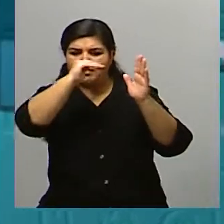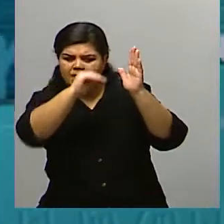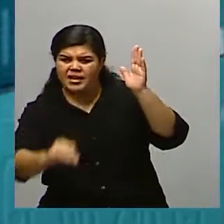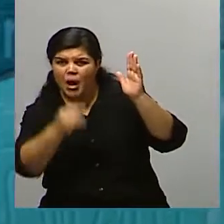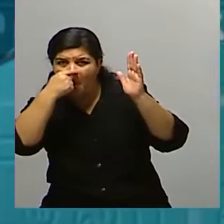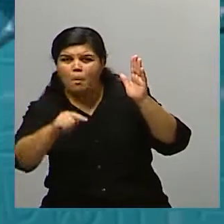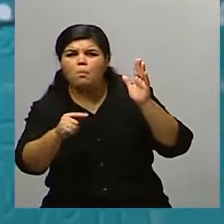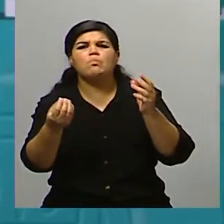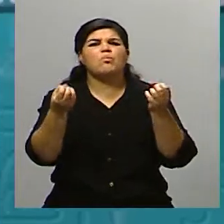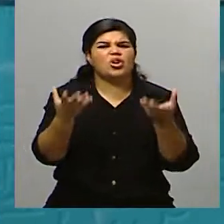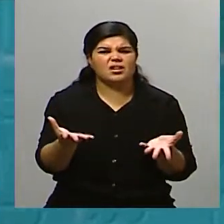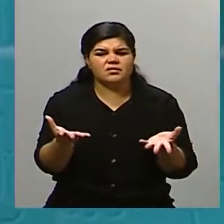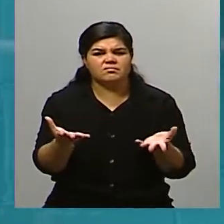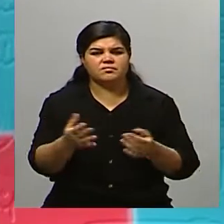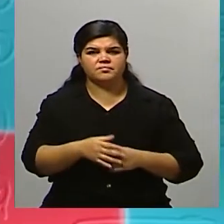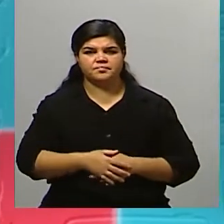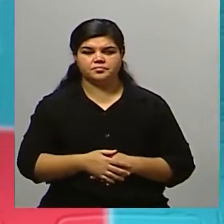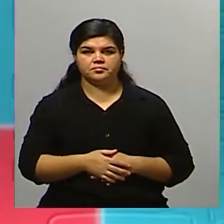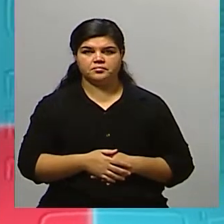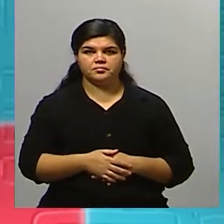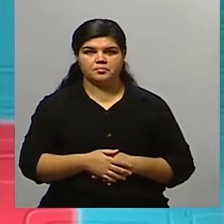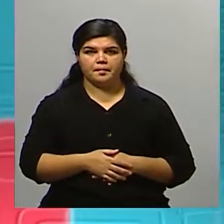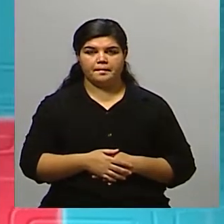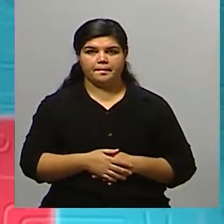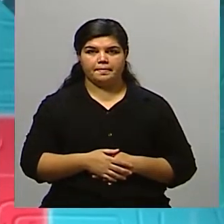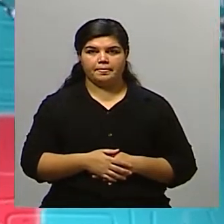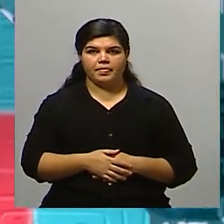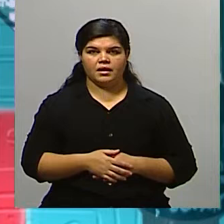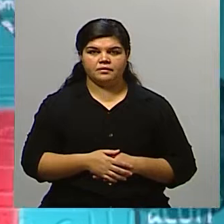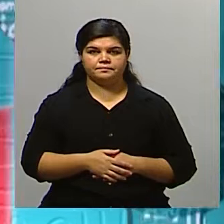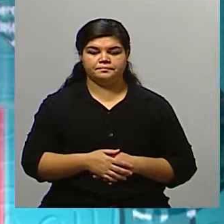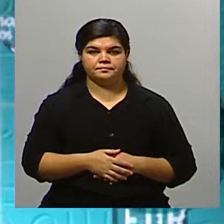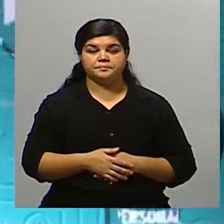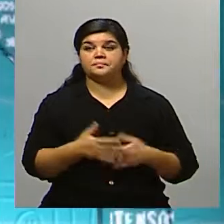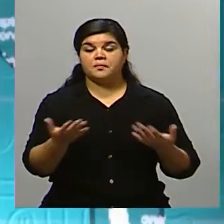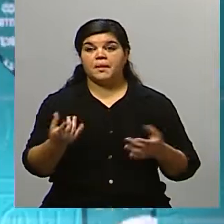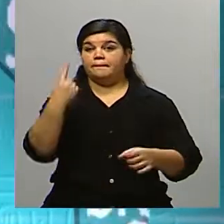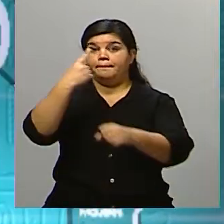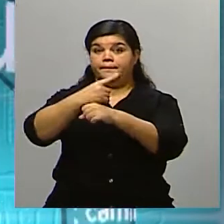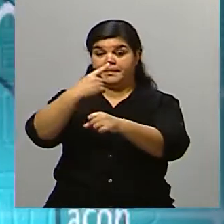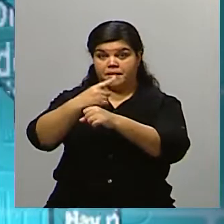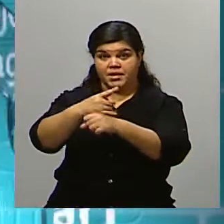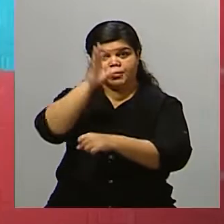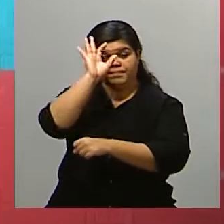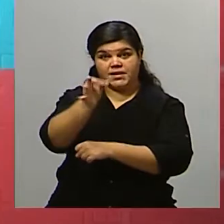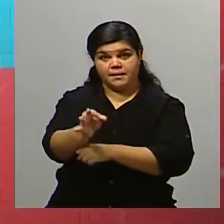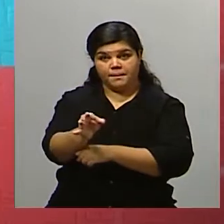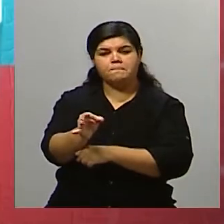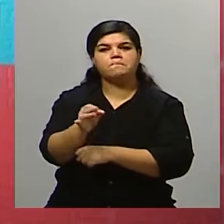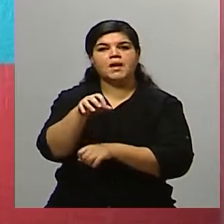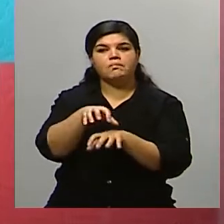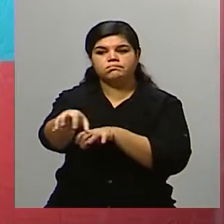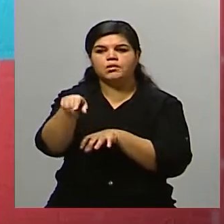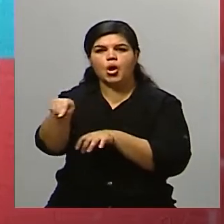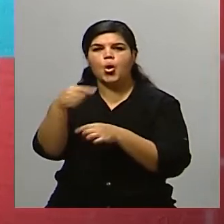también? Bueno, lo primero es que, bueno, ver que es una consultora, digo, si